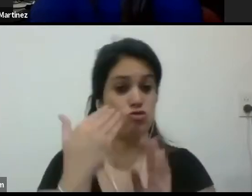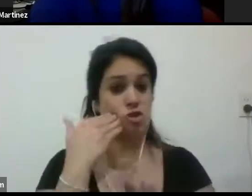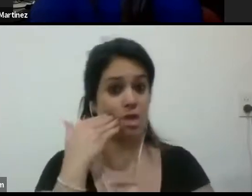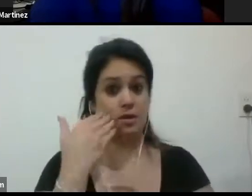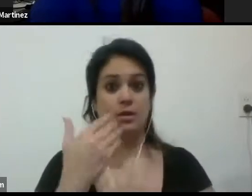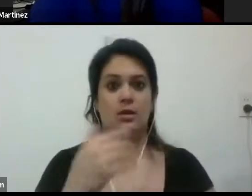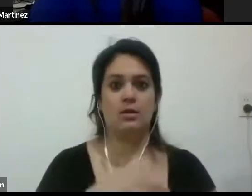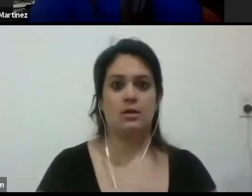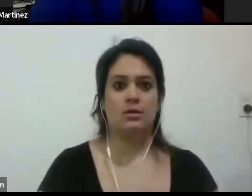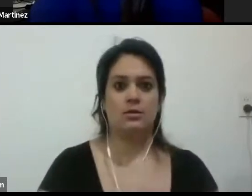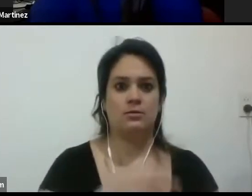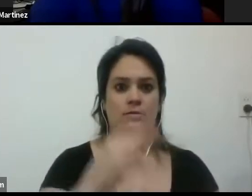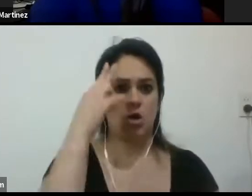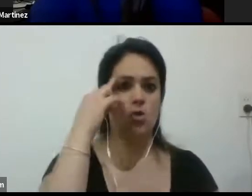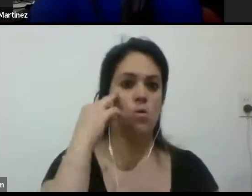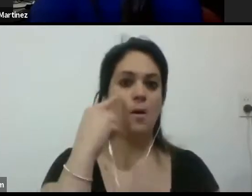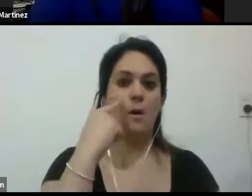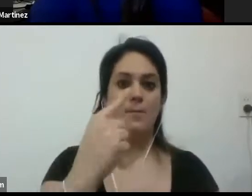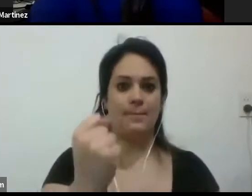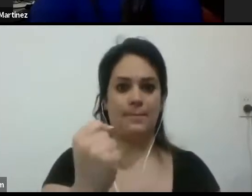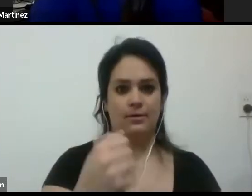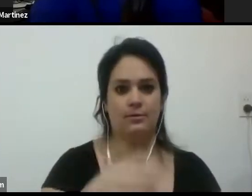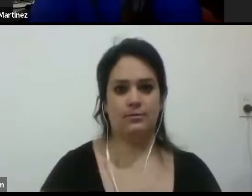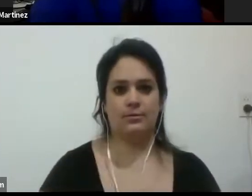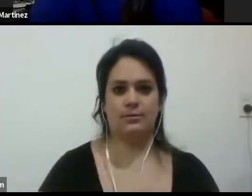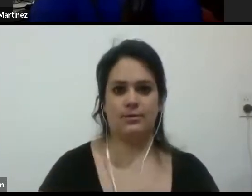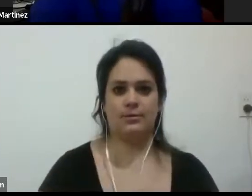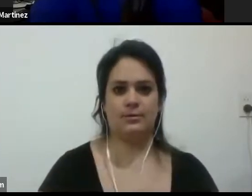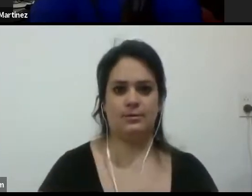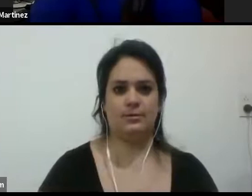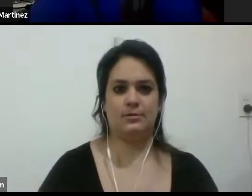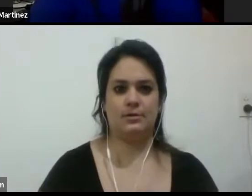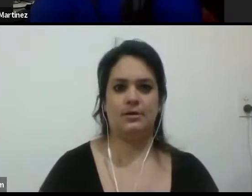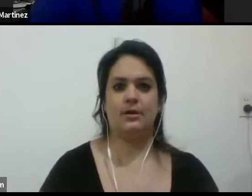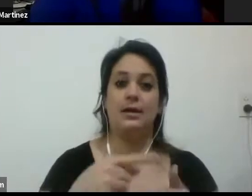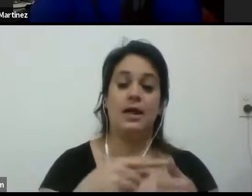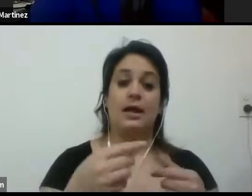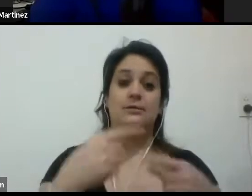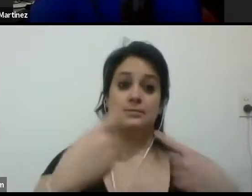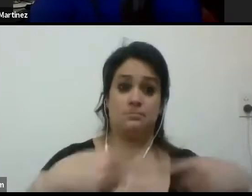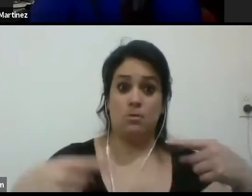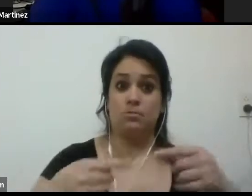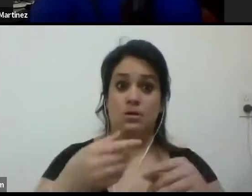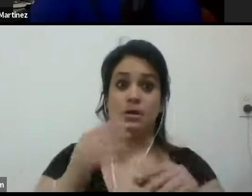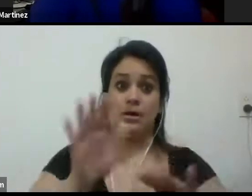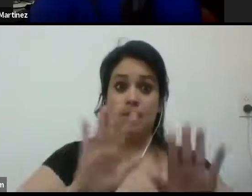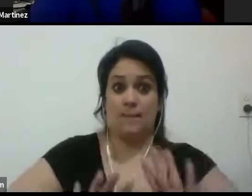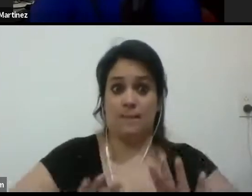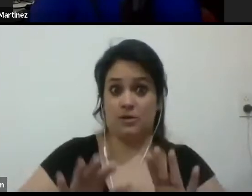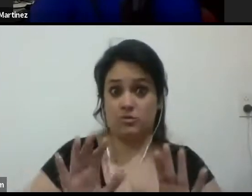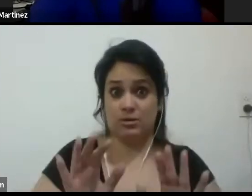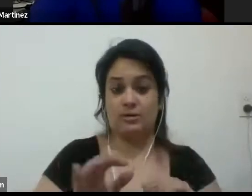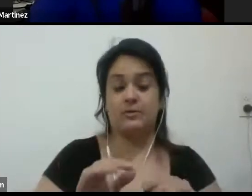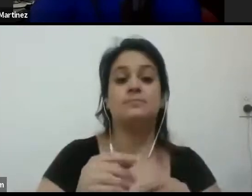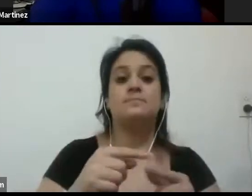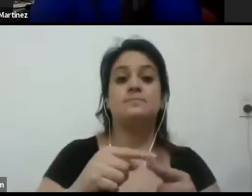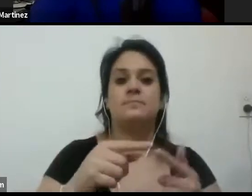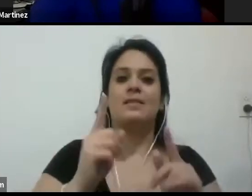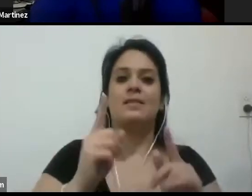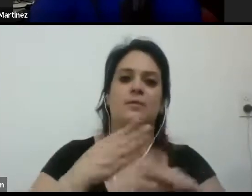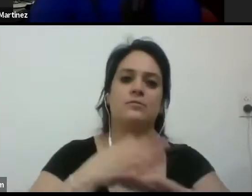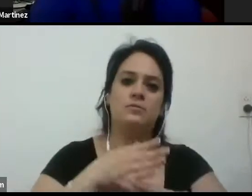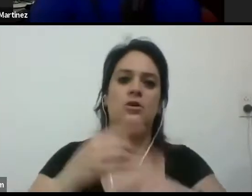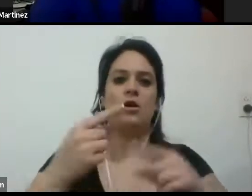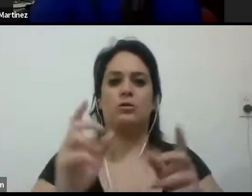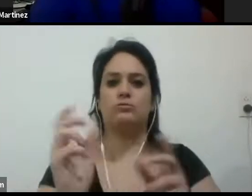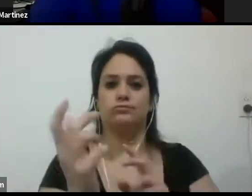9 mil pesos si esto incluye todo lo que es la materia prima y utensilios artefactos de